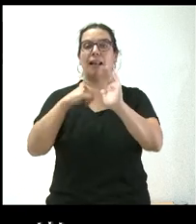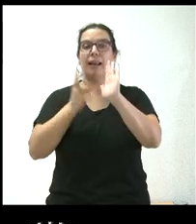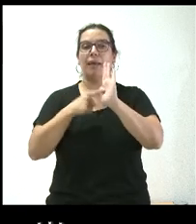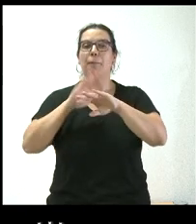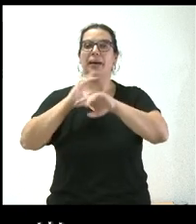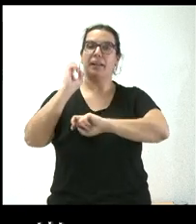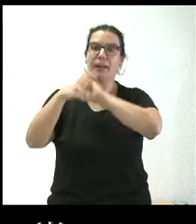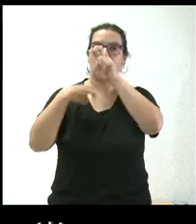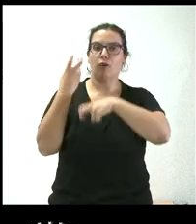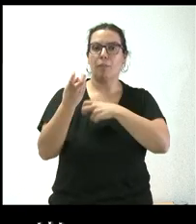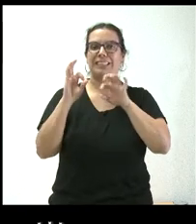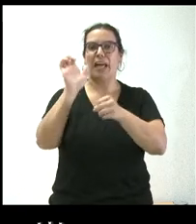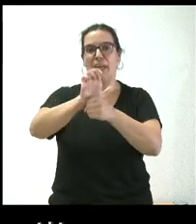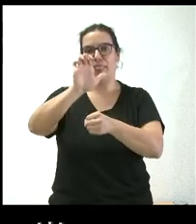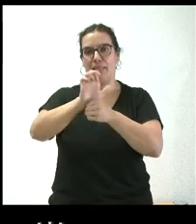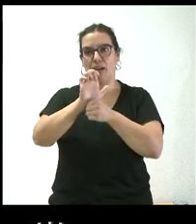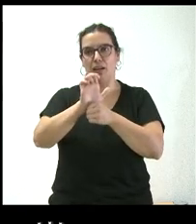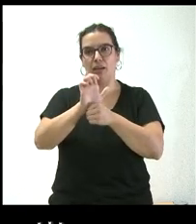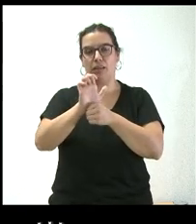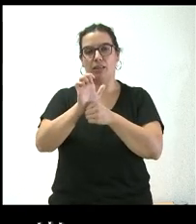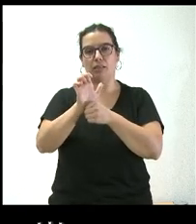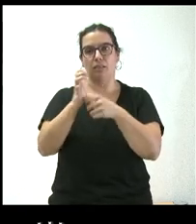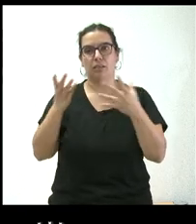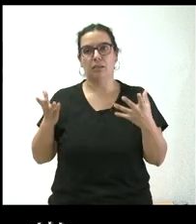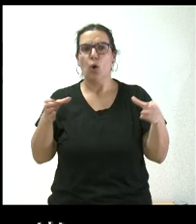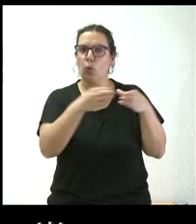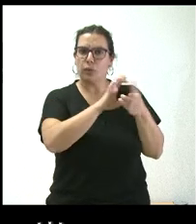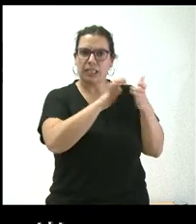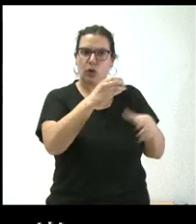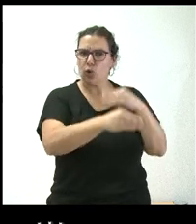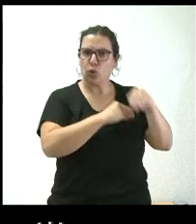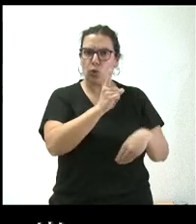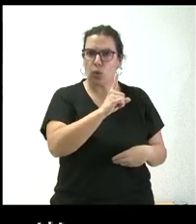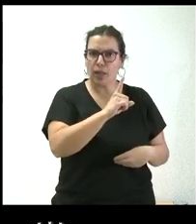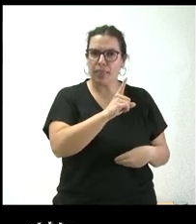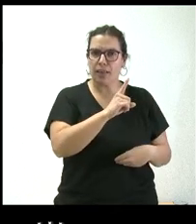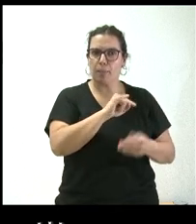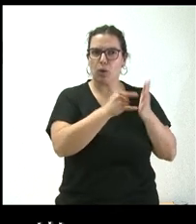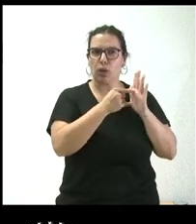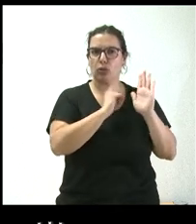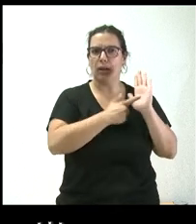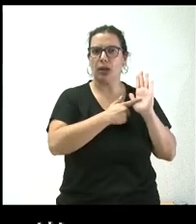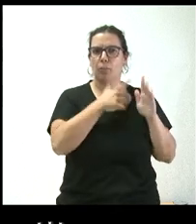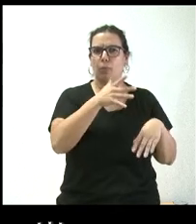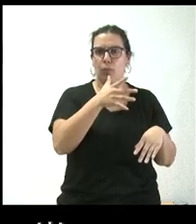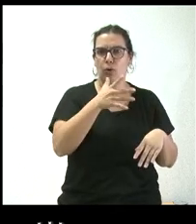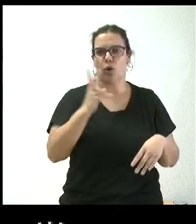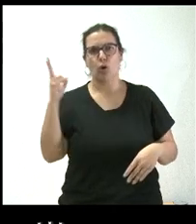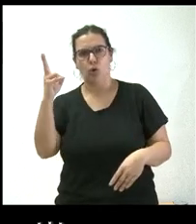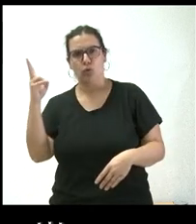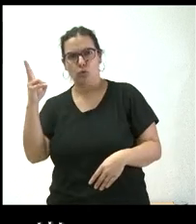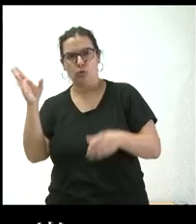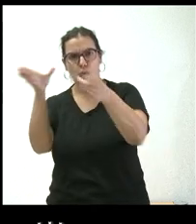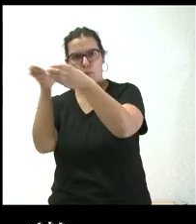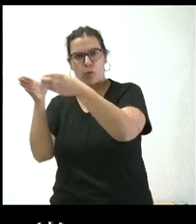del ecil no sé por qué no no ha sido la junta la que ha eh presentado un proyecto de ley una materia que había sido anunciada por